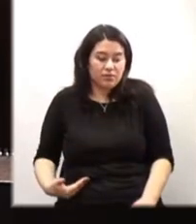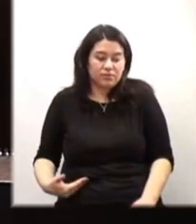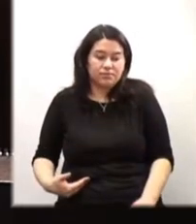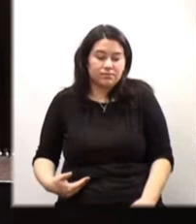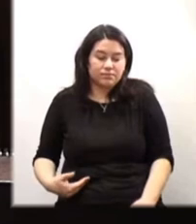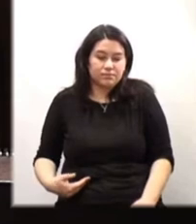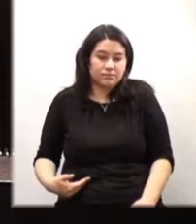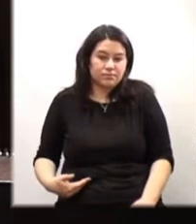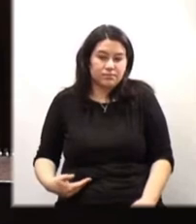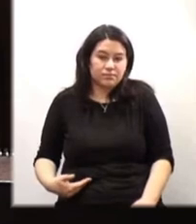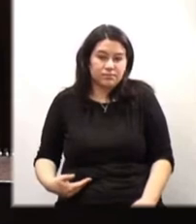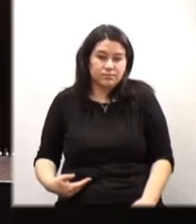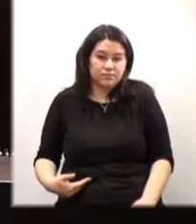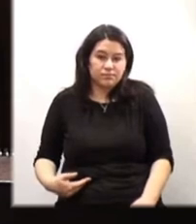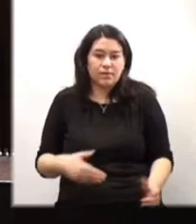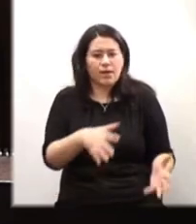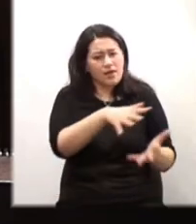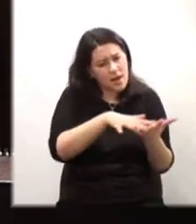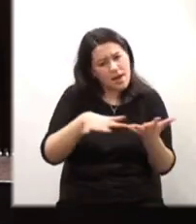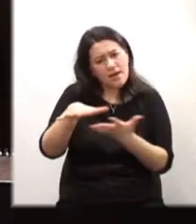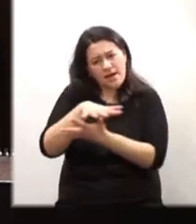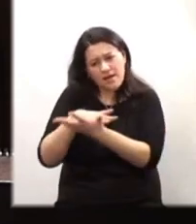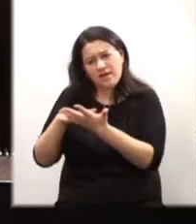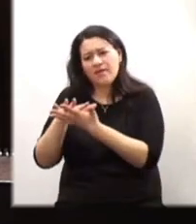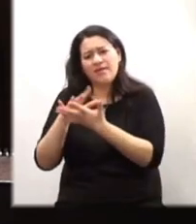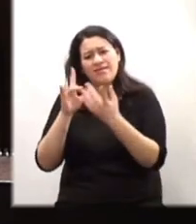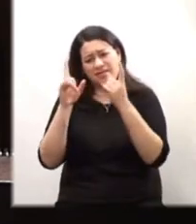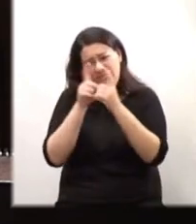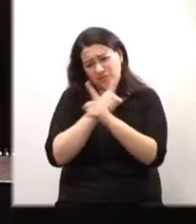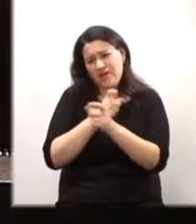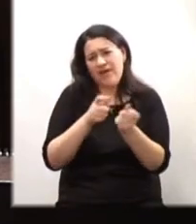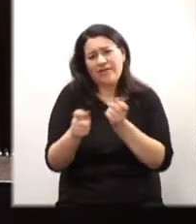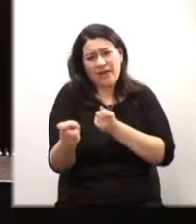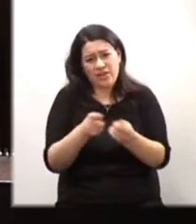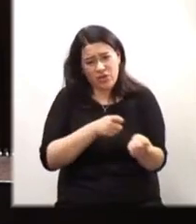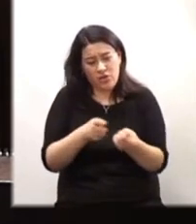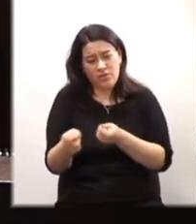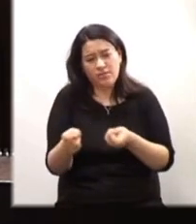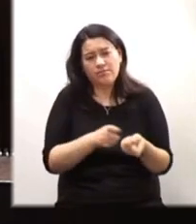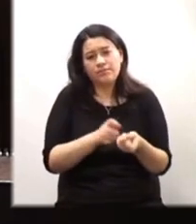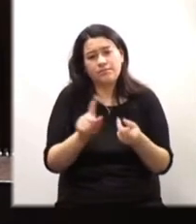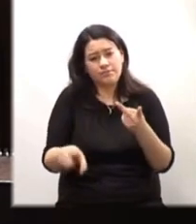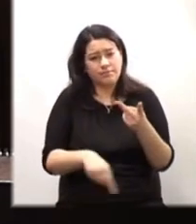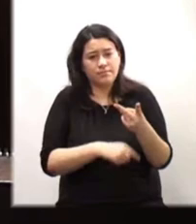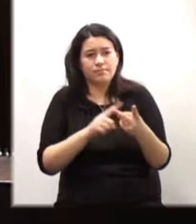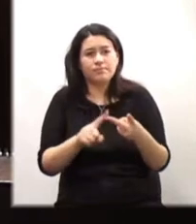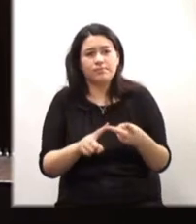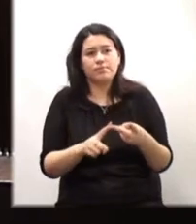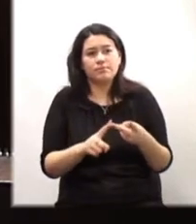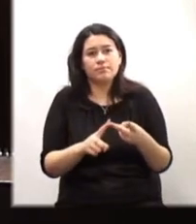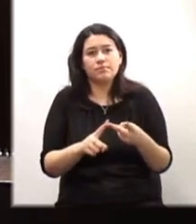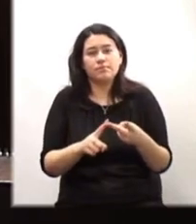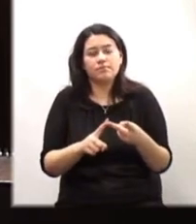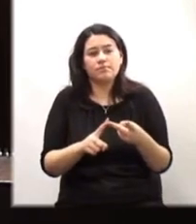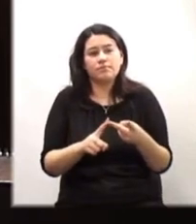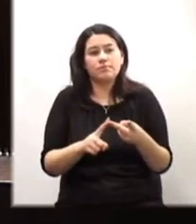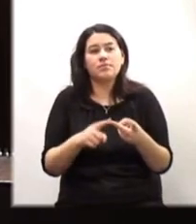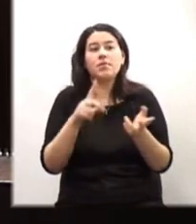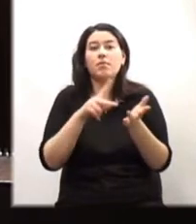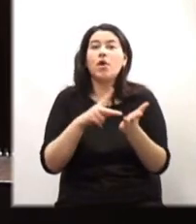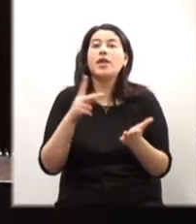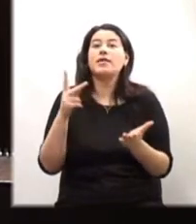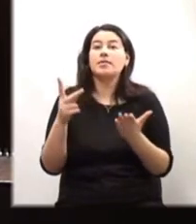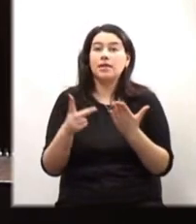que en muchas áreas tiene enormes dificultades de gestión, y por otro lado, hay